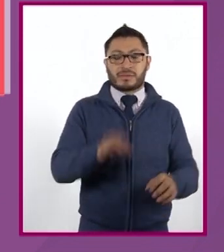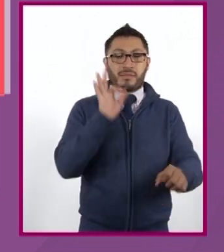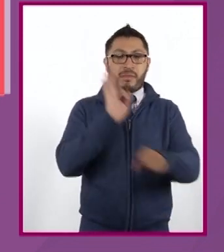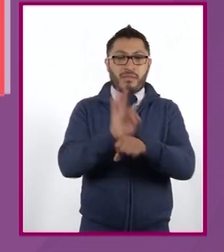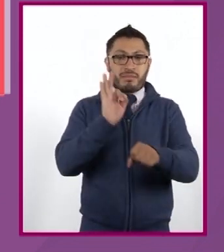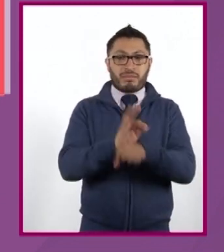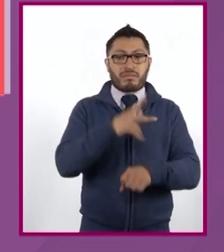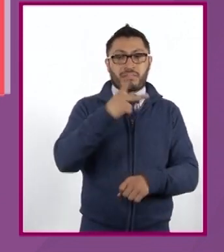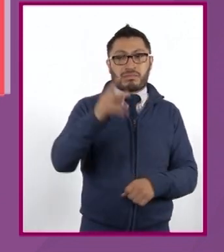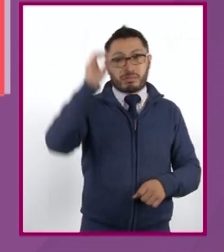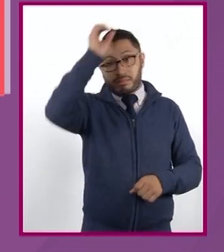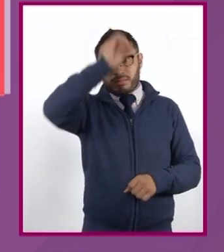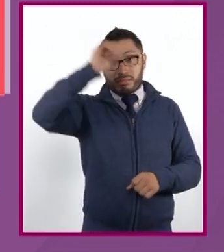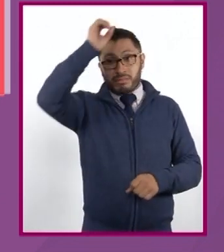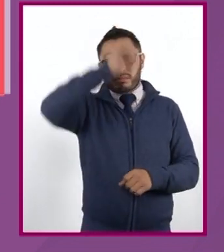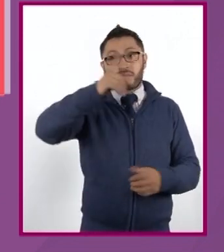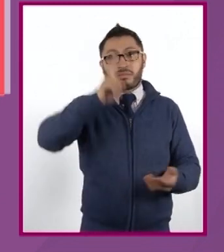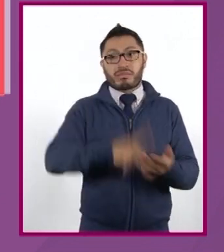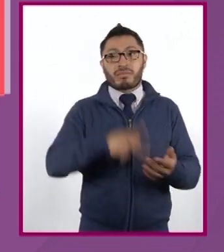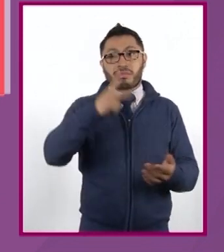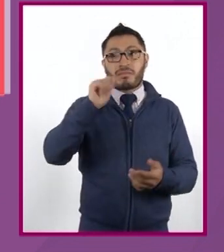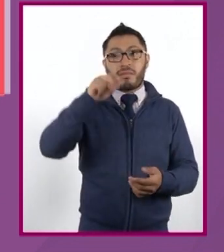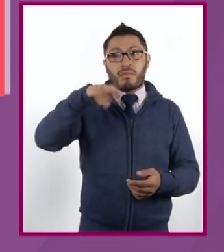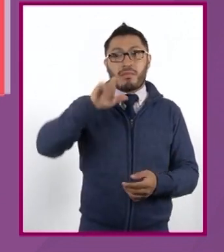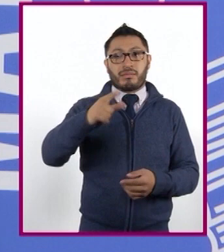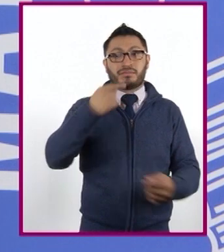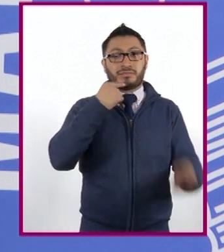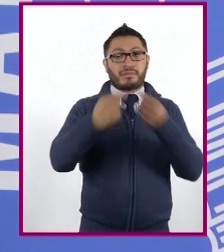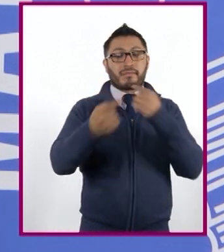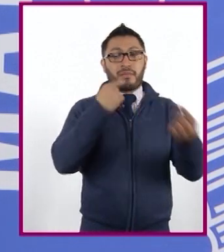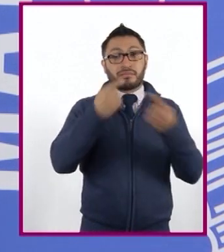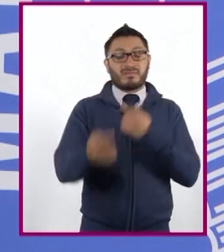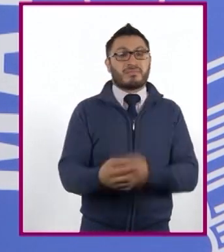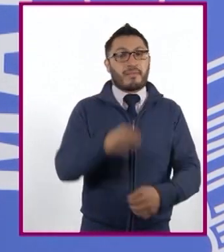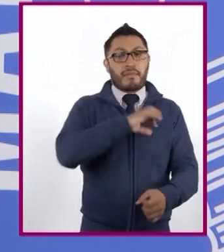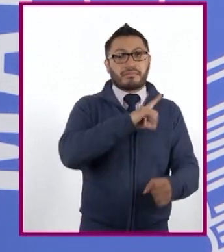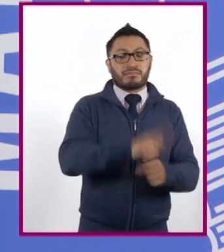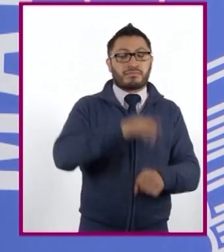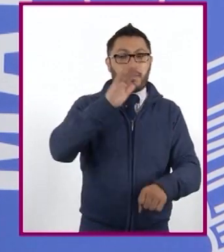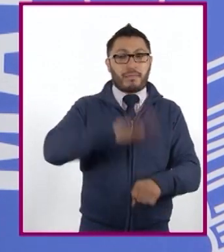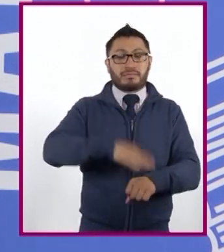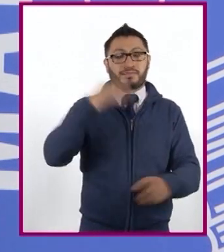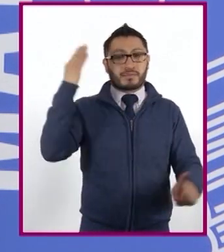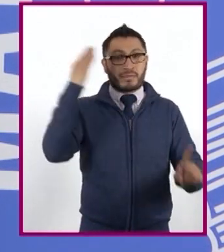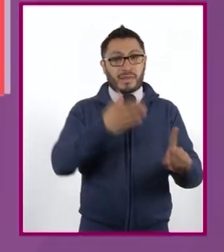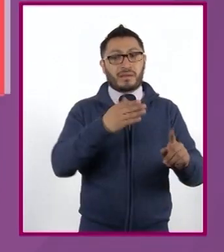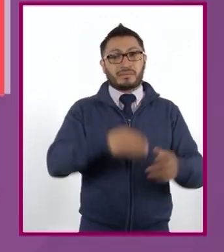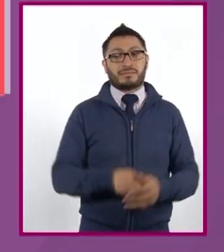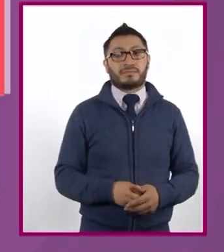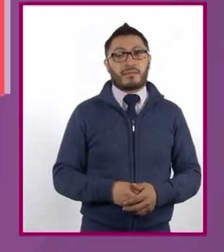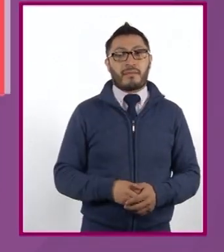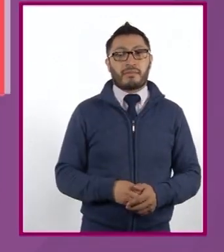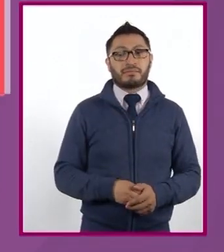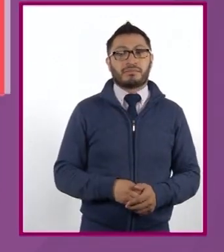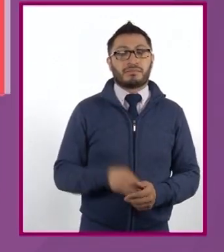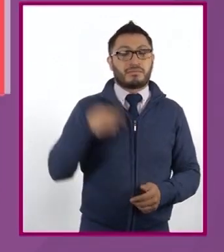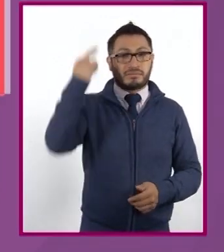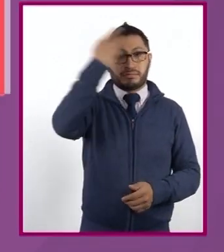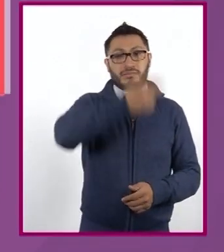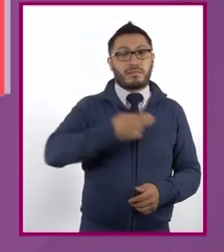defender su posición en un panel de discusión y específicamente el propósito,